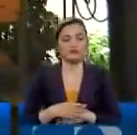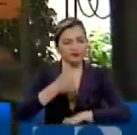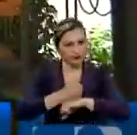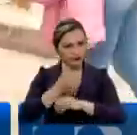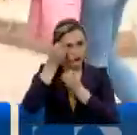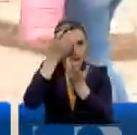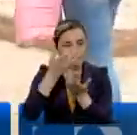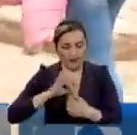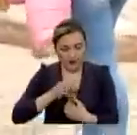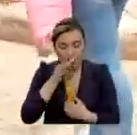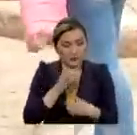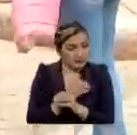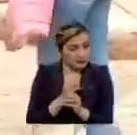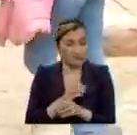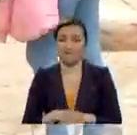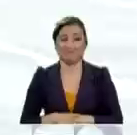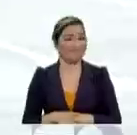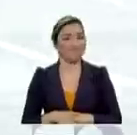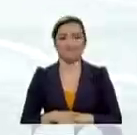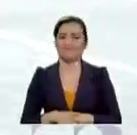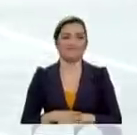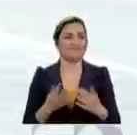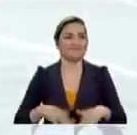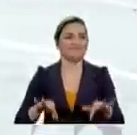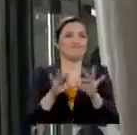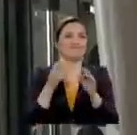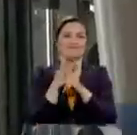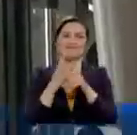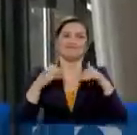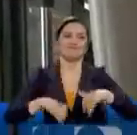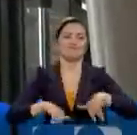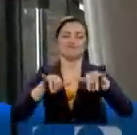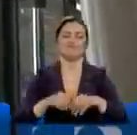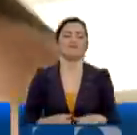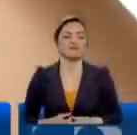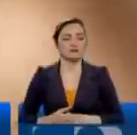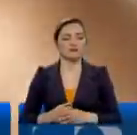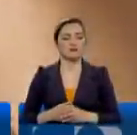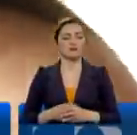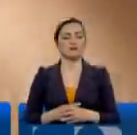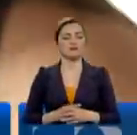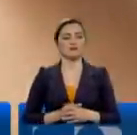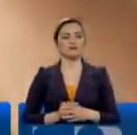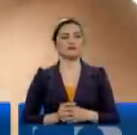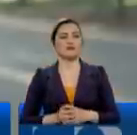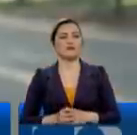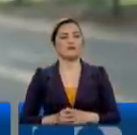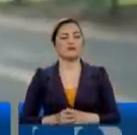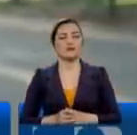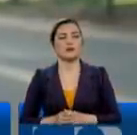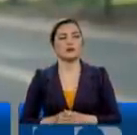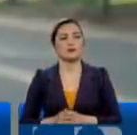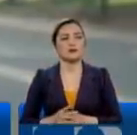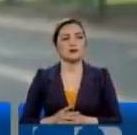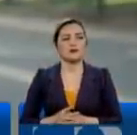que el coronavirus no ha desaparecido, por lo que es importante que se mantengan las medidas de bioseguridad. En Quito,